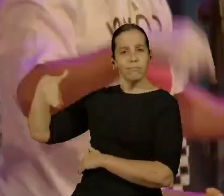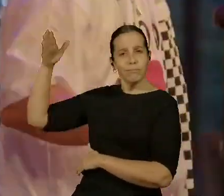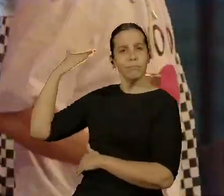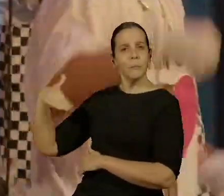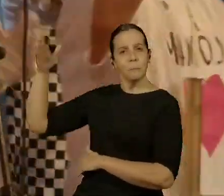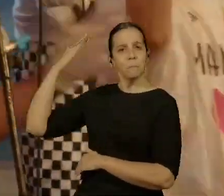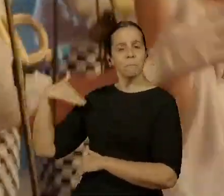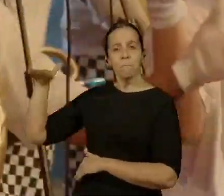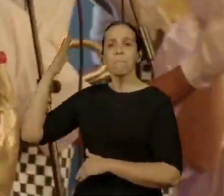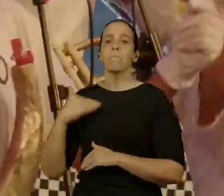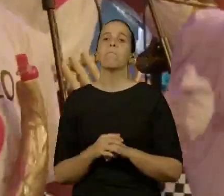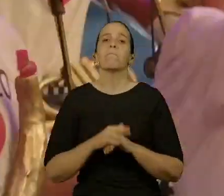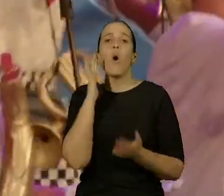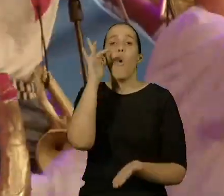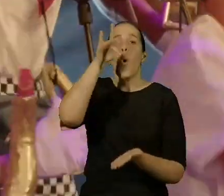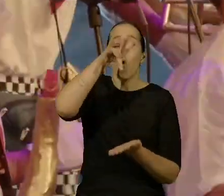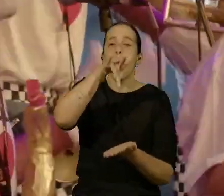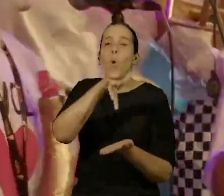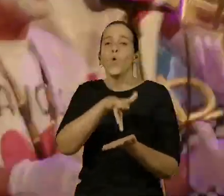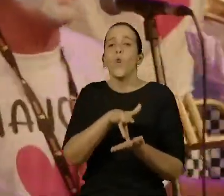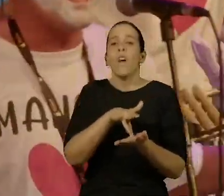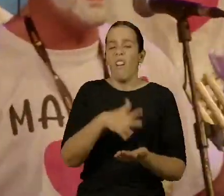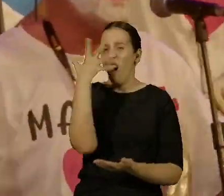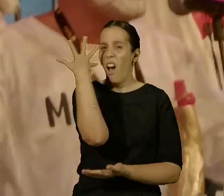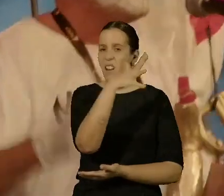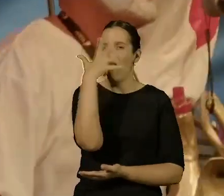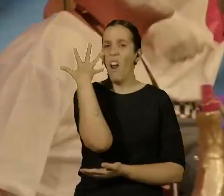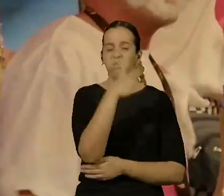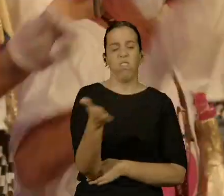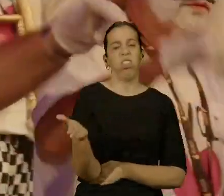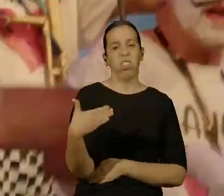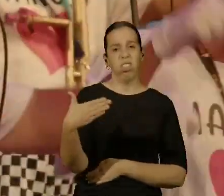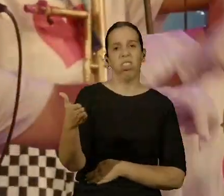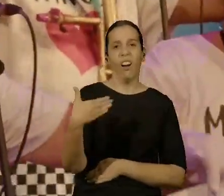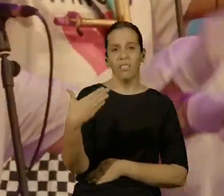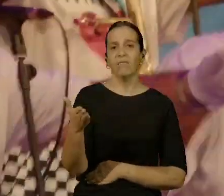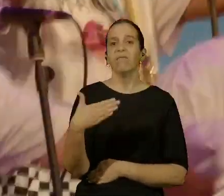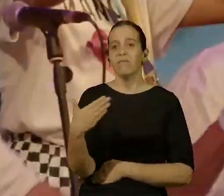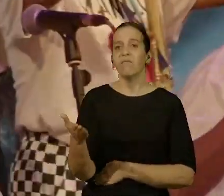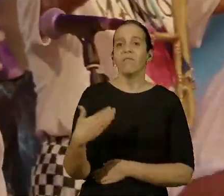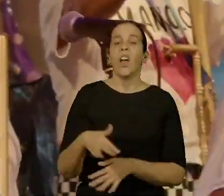atrás, había un pobre carnaval de nuestra